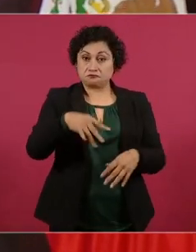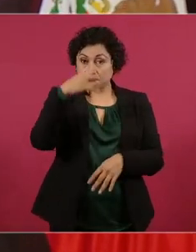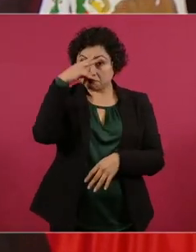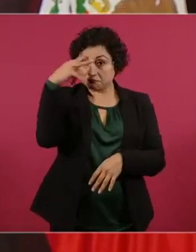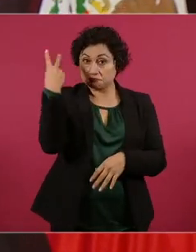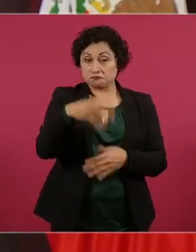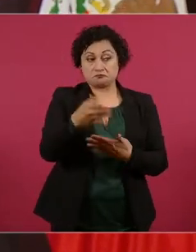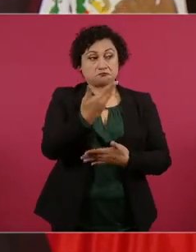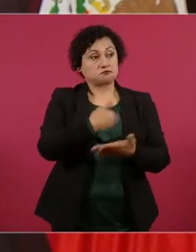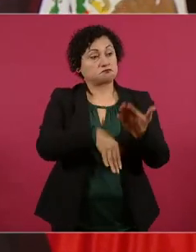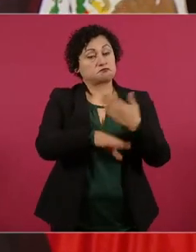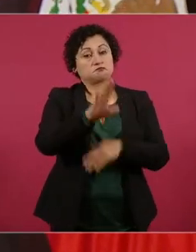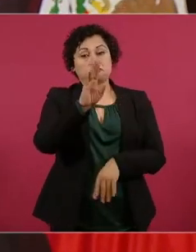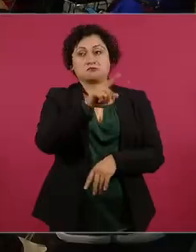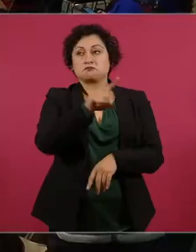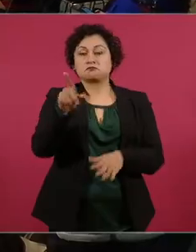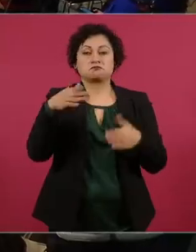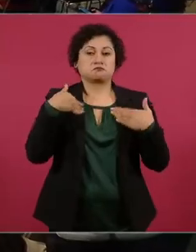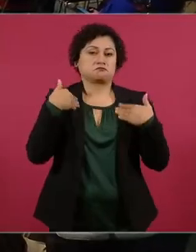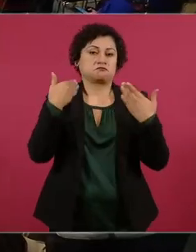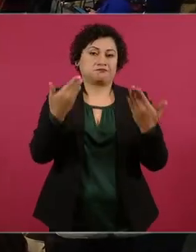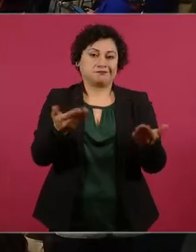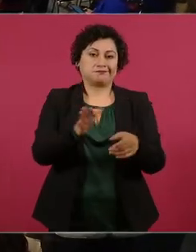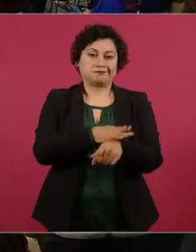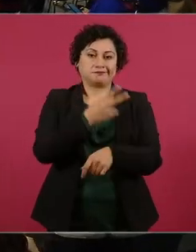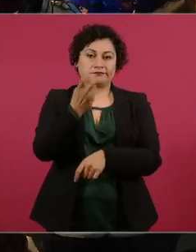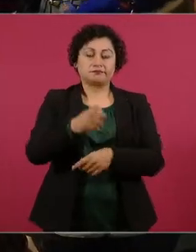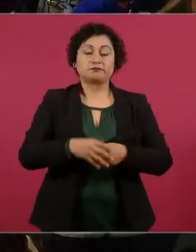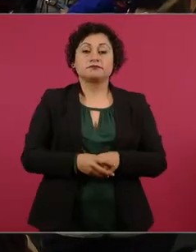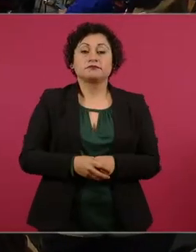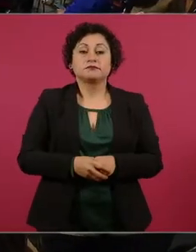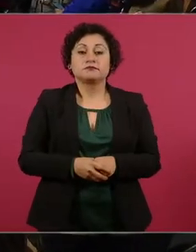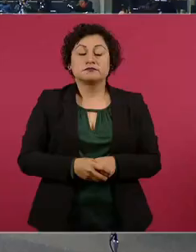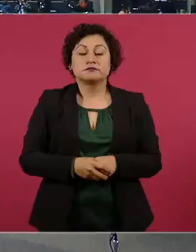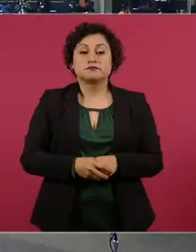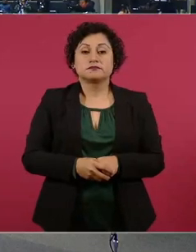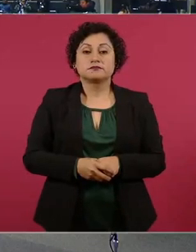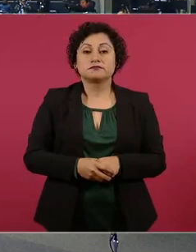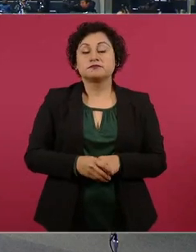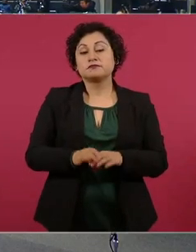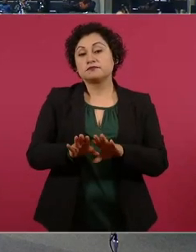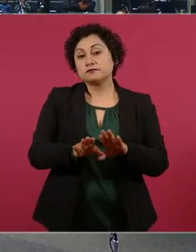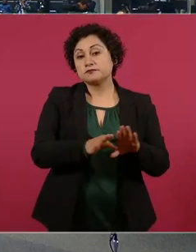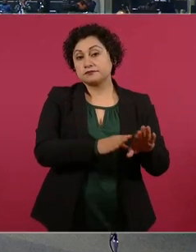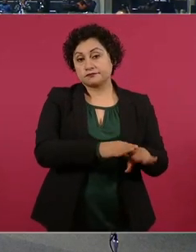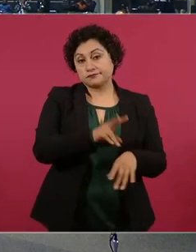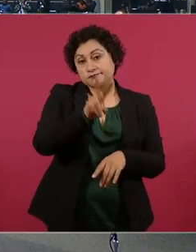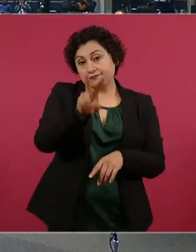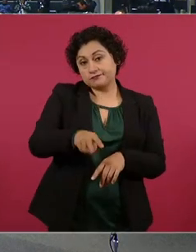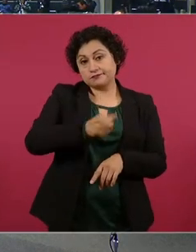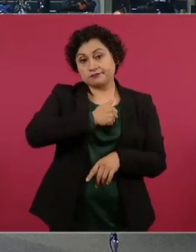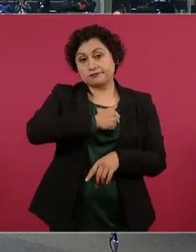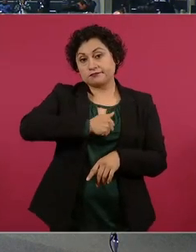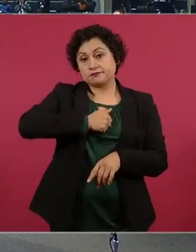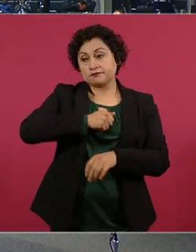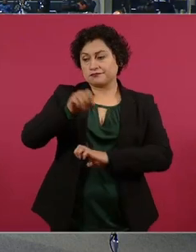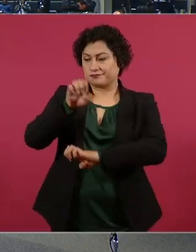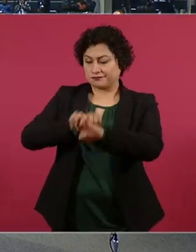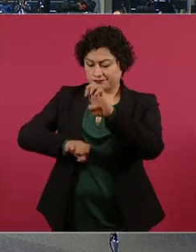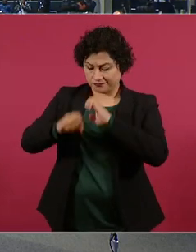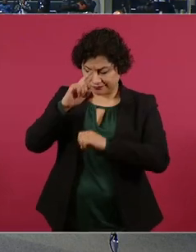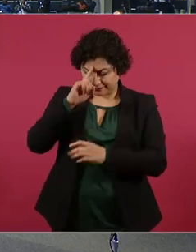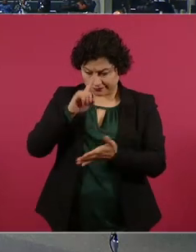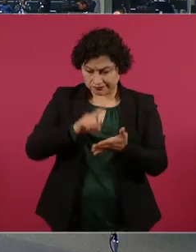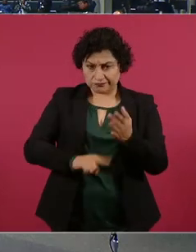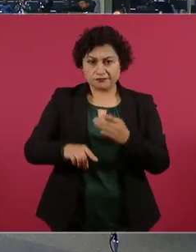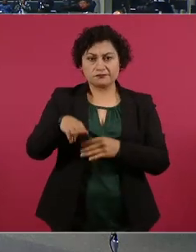Ese es lo que está pasando. Sí, por desgracia, las calificadoras, creo que fue Moody's, le